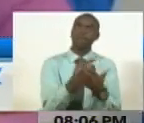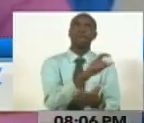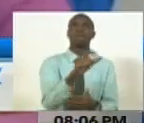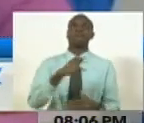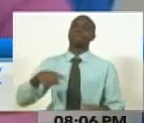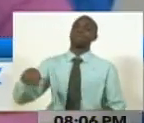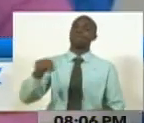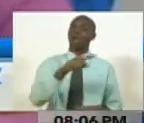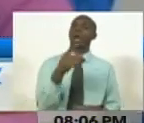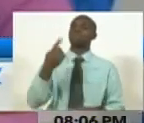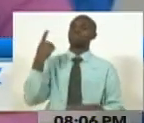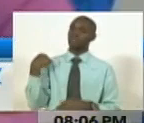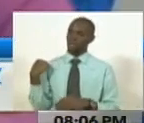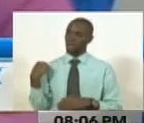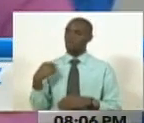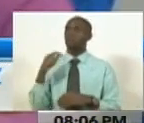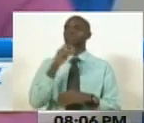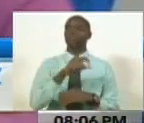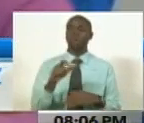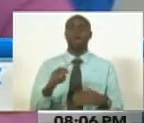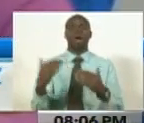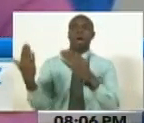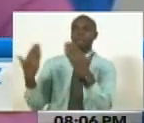ayer, los gestos